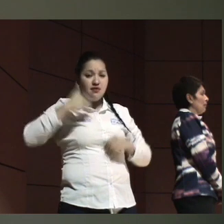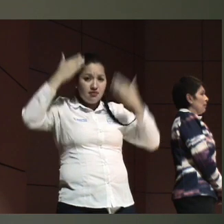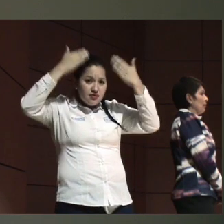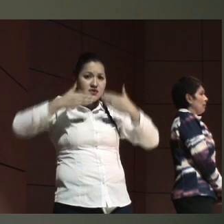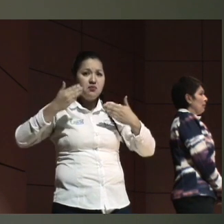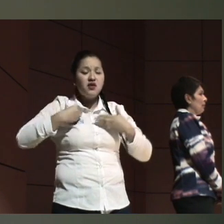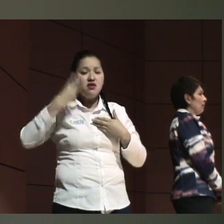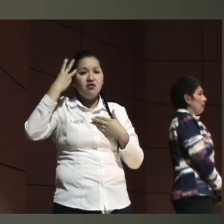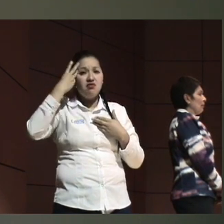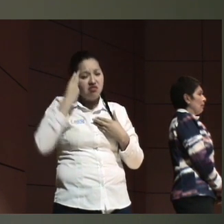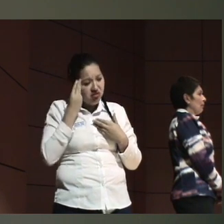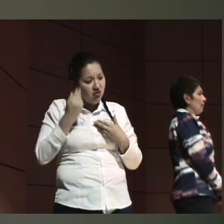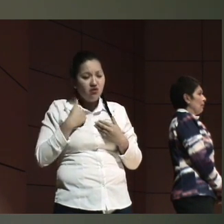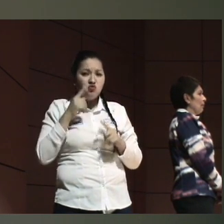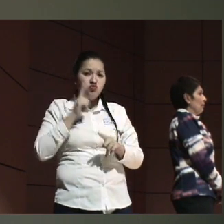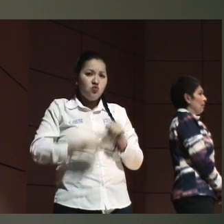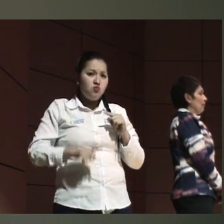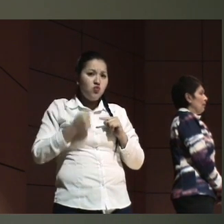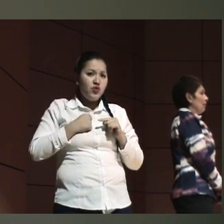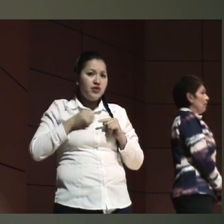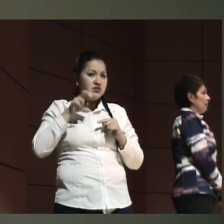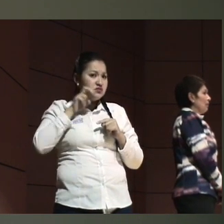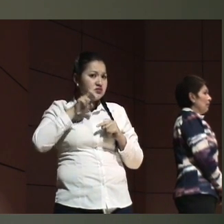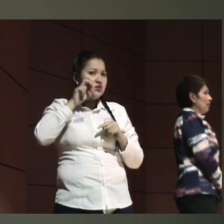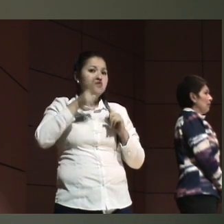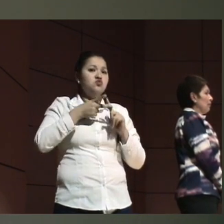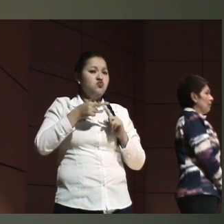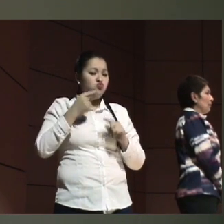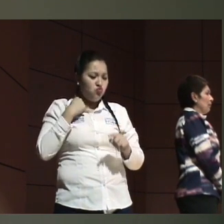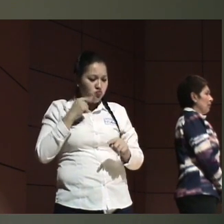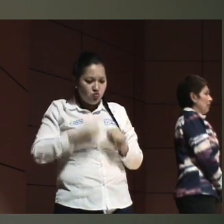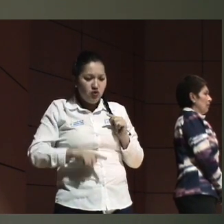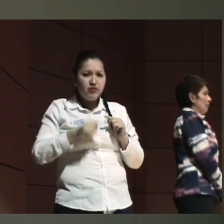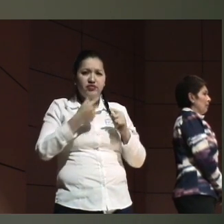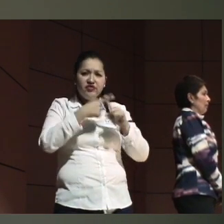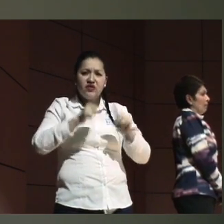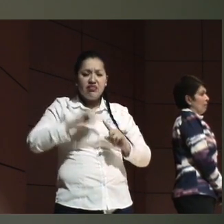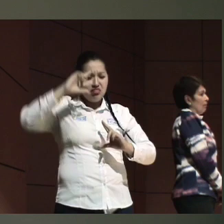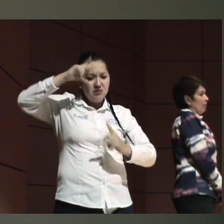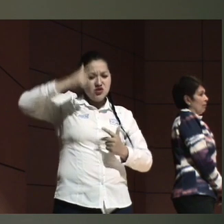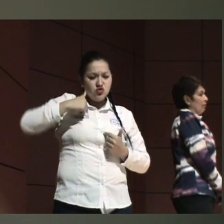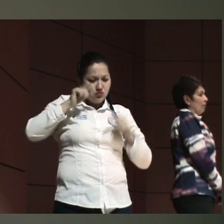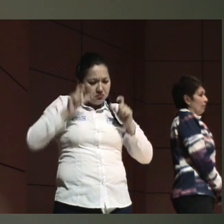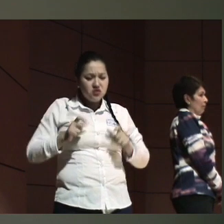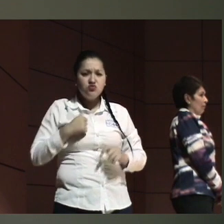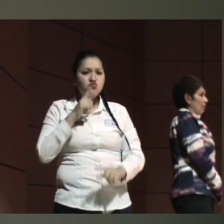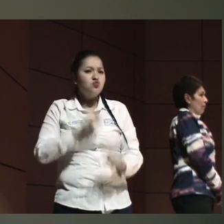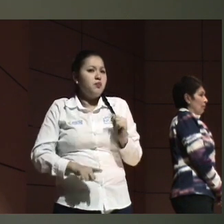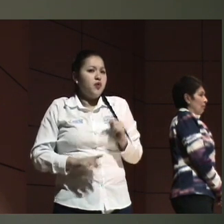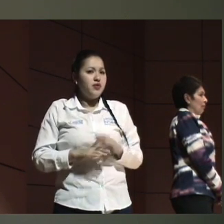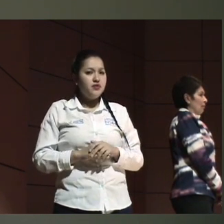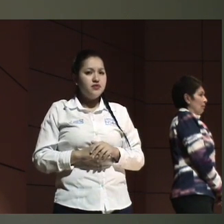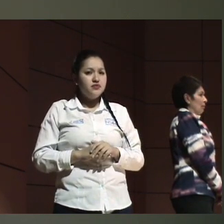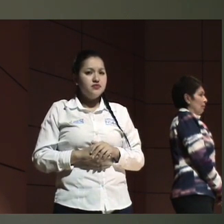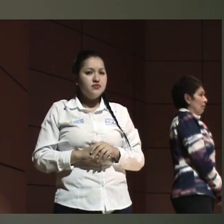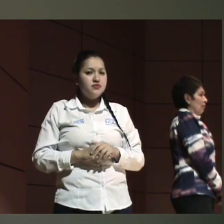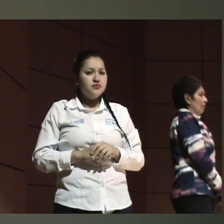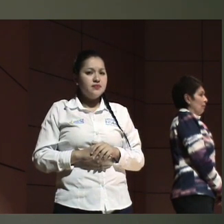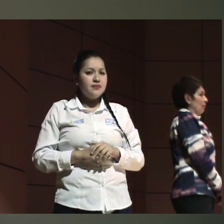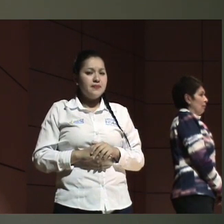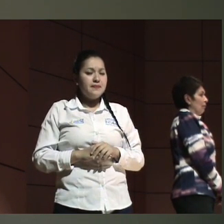se extendiera automáticamente a todas las esferas o dimensiones de la vida de un sujeto incluido el plano